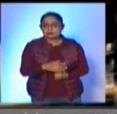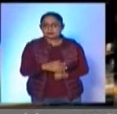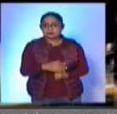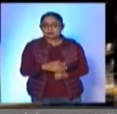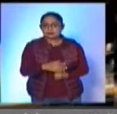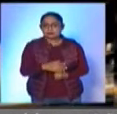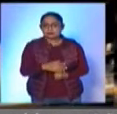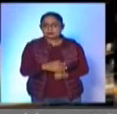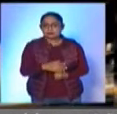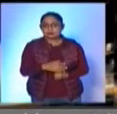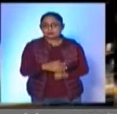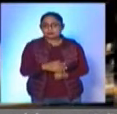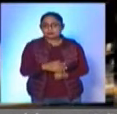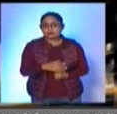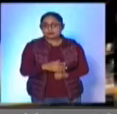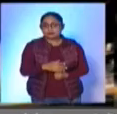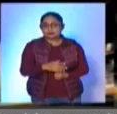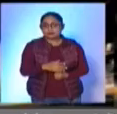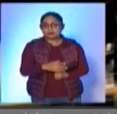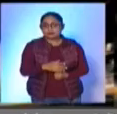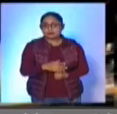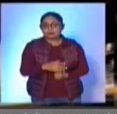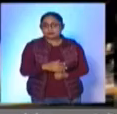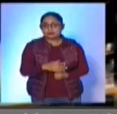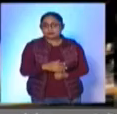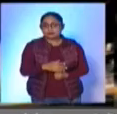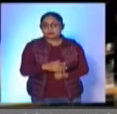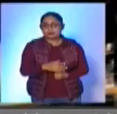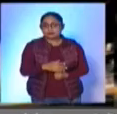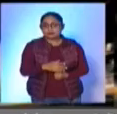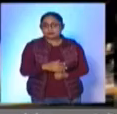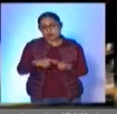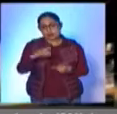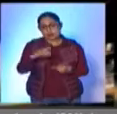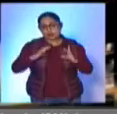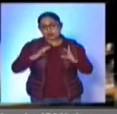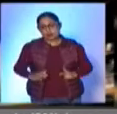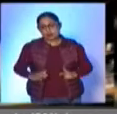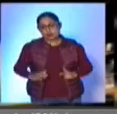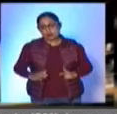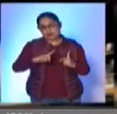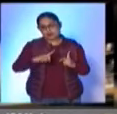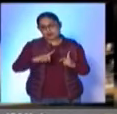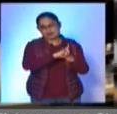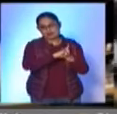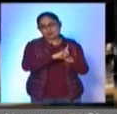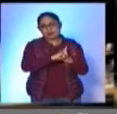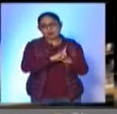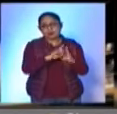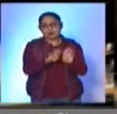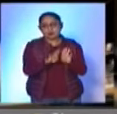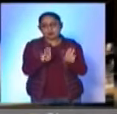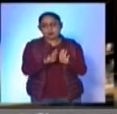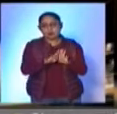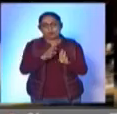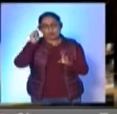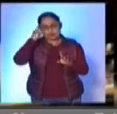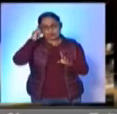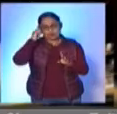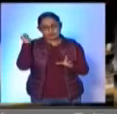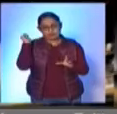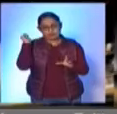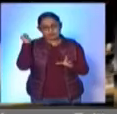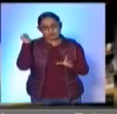se celebra el 3 de mayo durante una fiesta de agua, y el Corpus Christi, en el que los pescadores tienen un papel